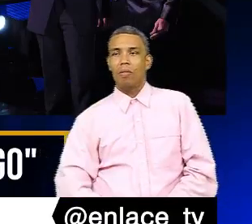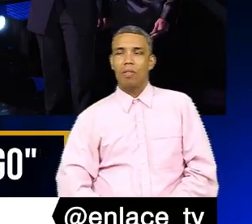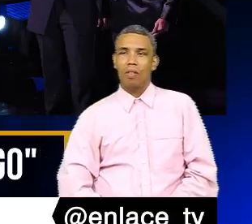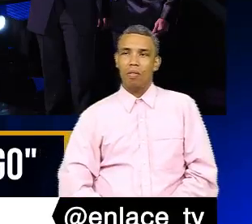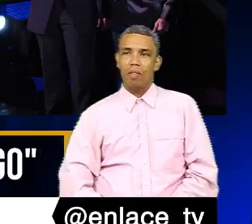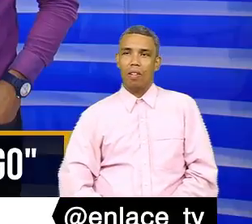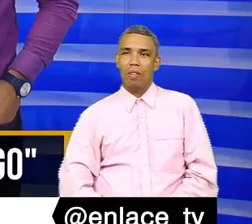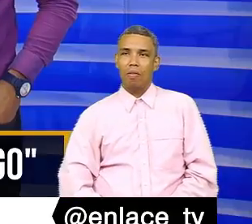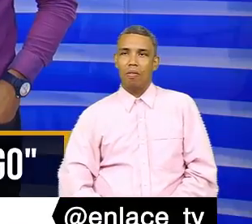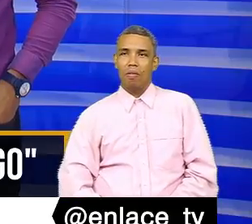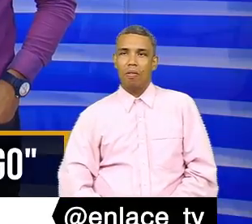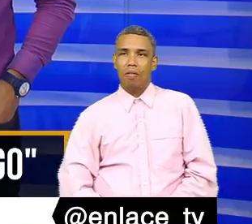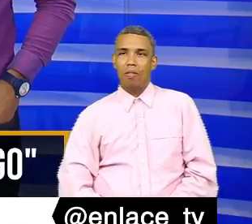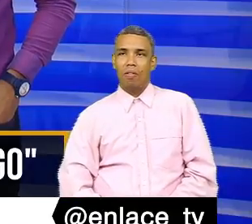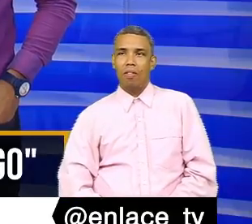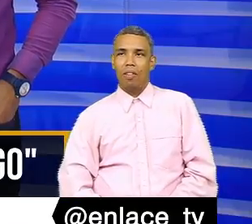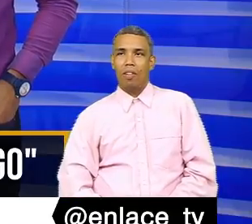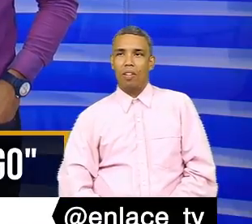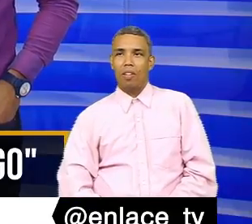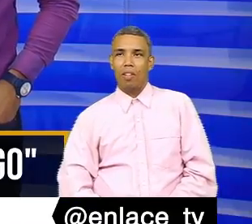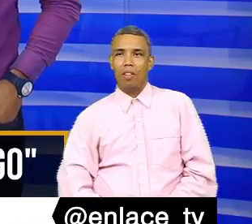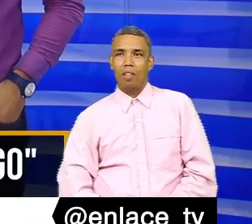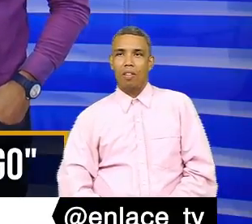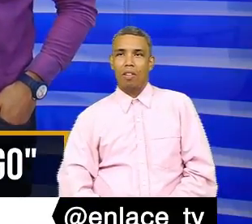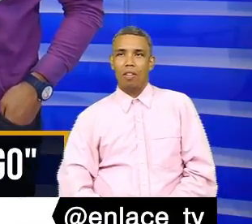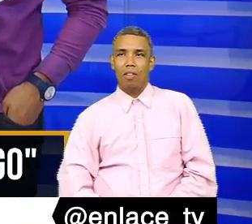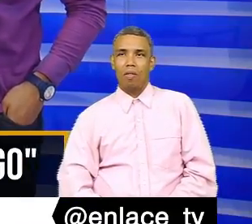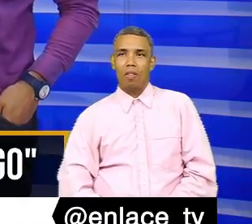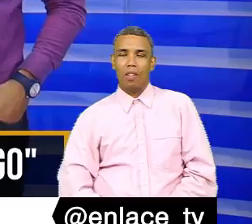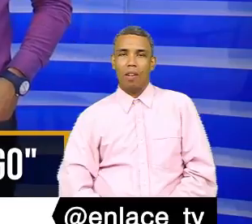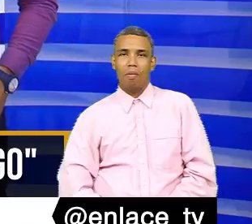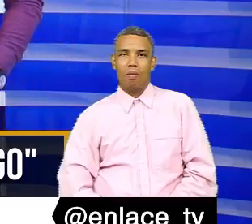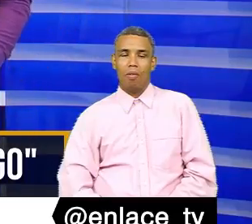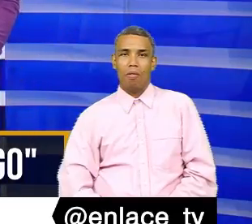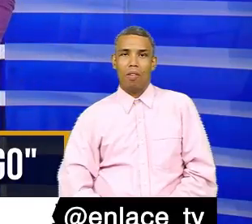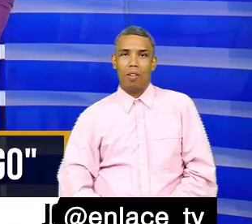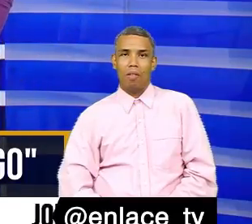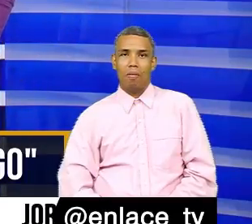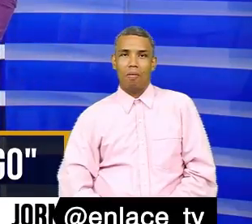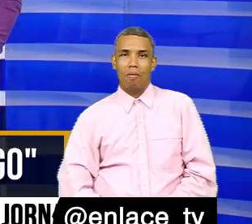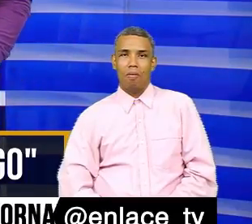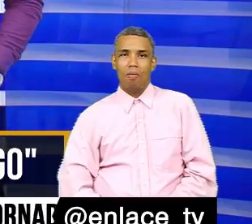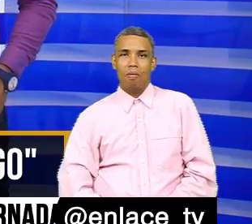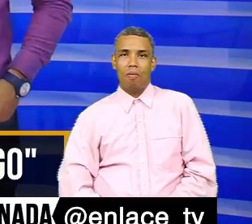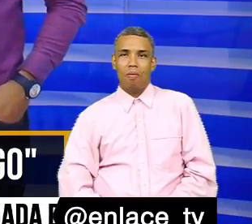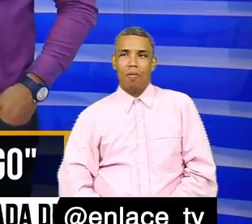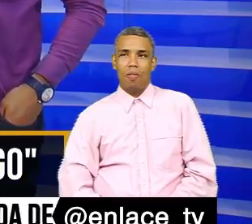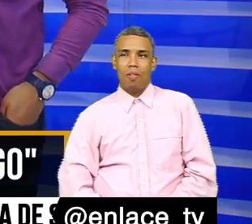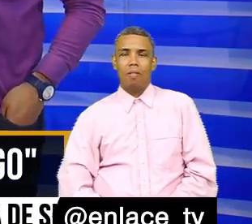que fue en el 2012, ¿qué ha pasado con Andreo? ¿Qué surgió en ese tiempo, en ese lapso? Bueno,